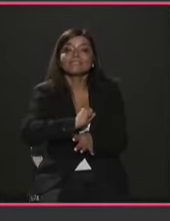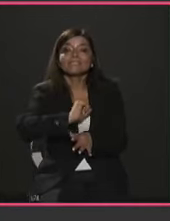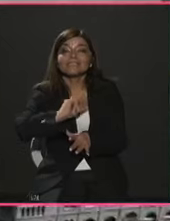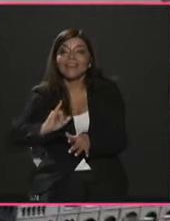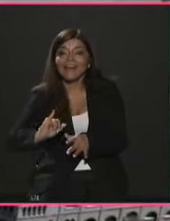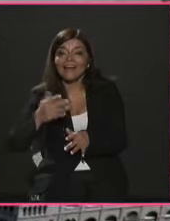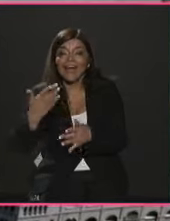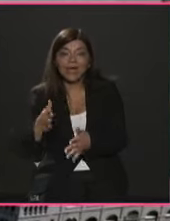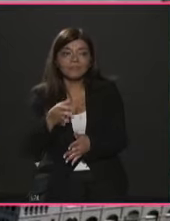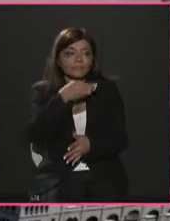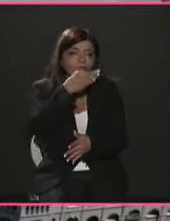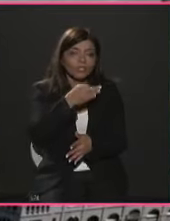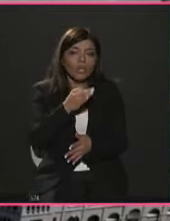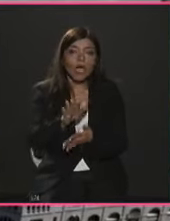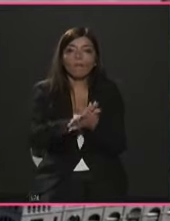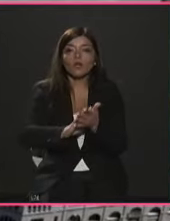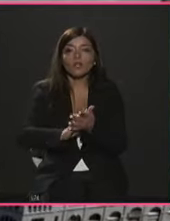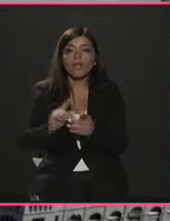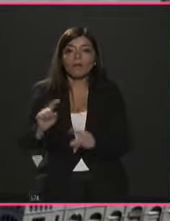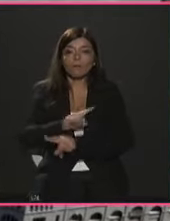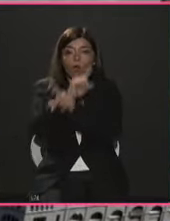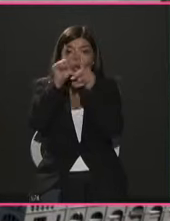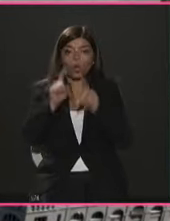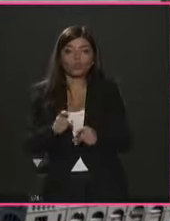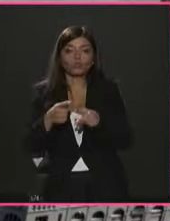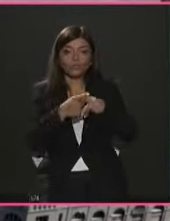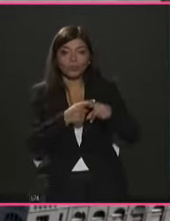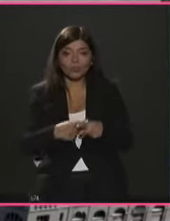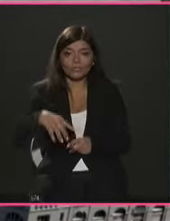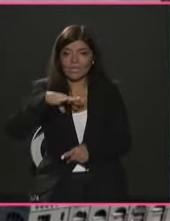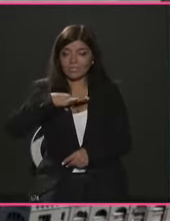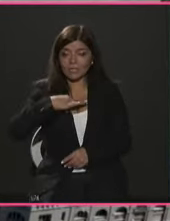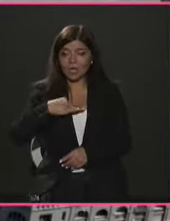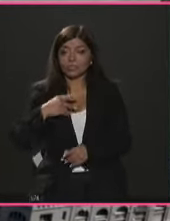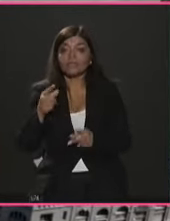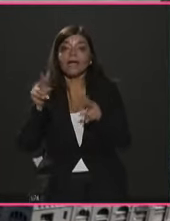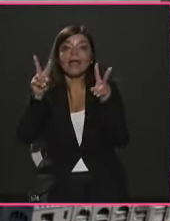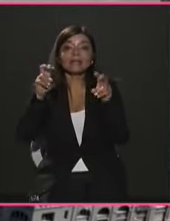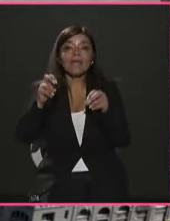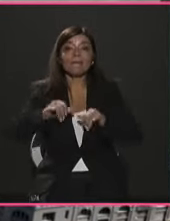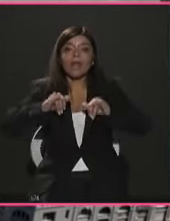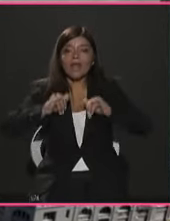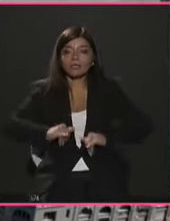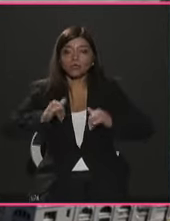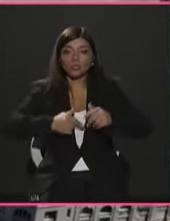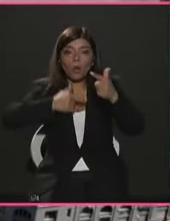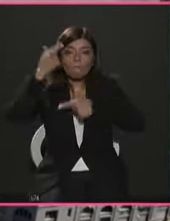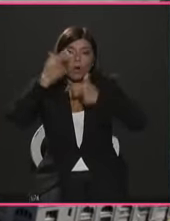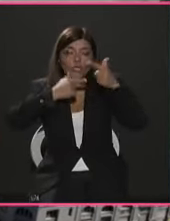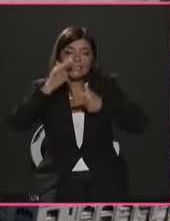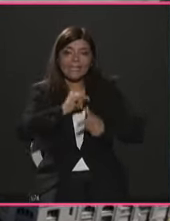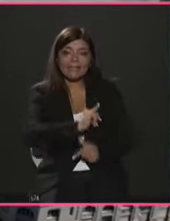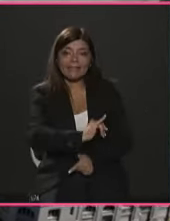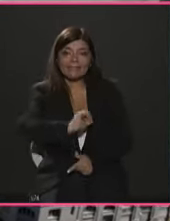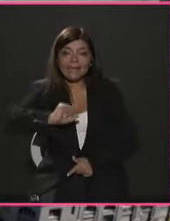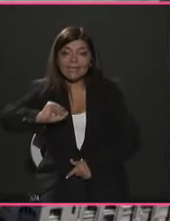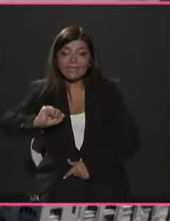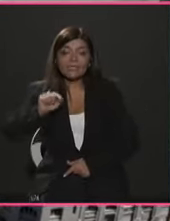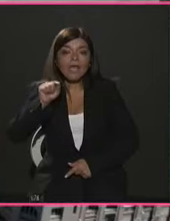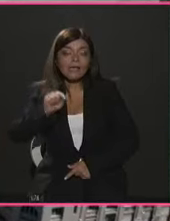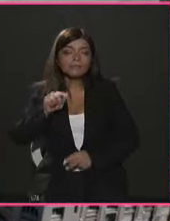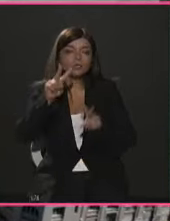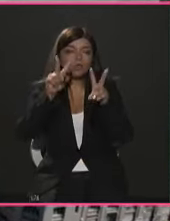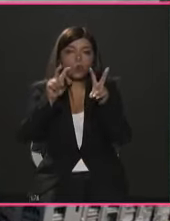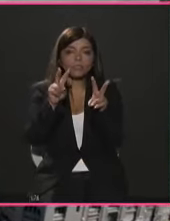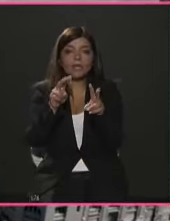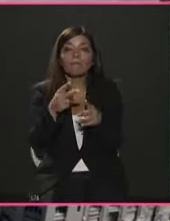muy bien decías por ejemplo la consulta ciudadana sobre la actualización de la política de Inteligencia artificial es uno de los